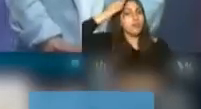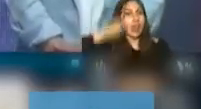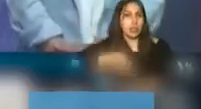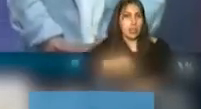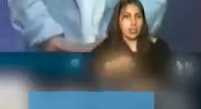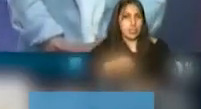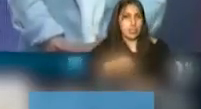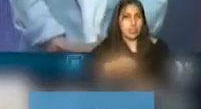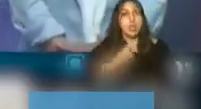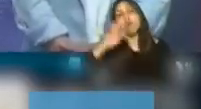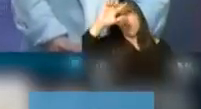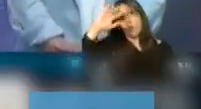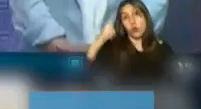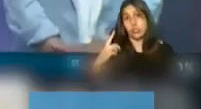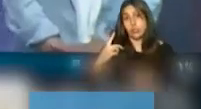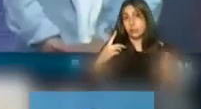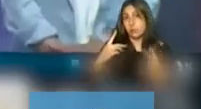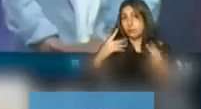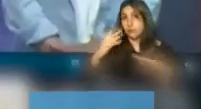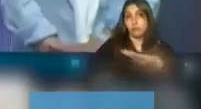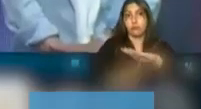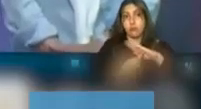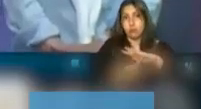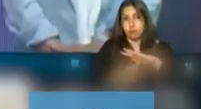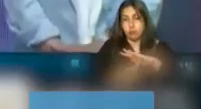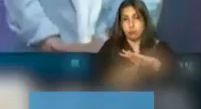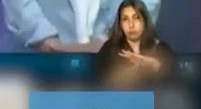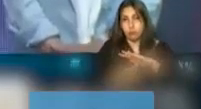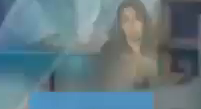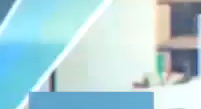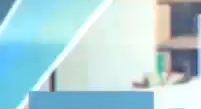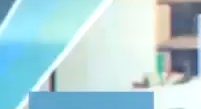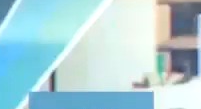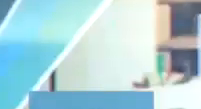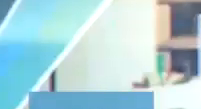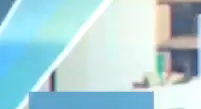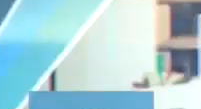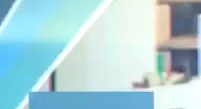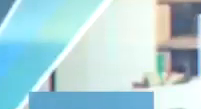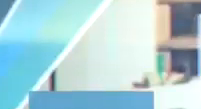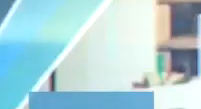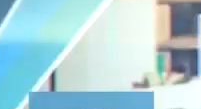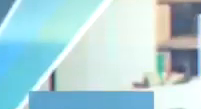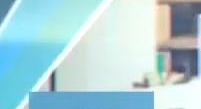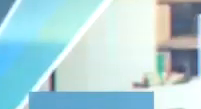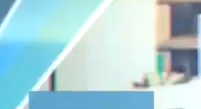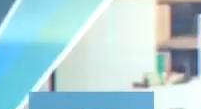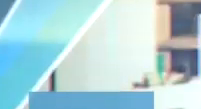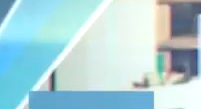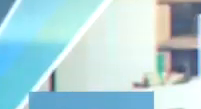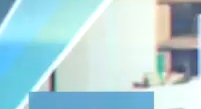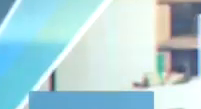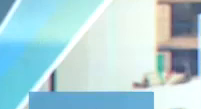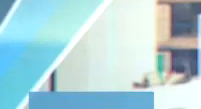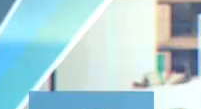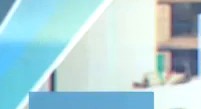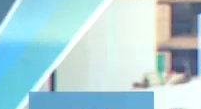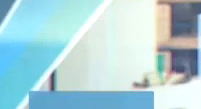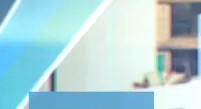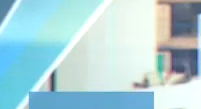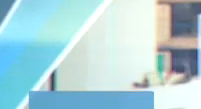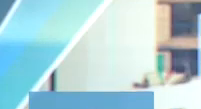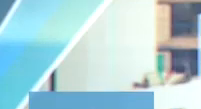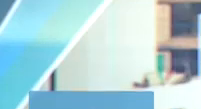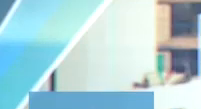hoy y va en cantidad de espacios en este canal, en otros, va a estar sacando conclusiones, ¿verdad?, sobre especialmente